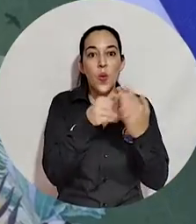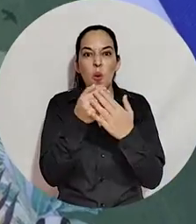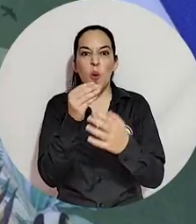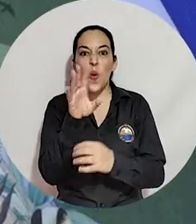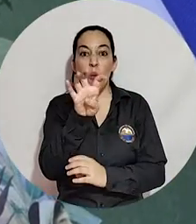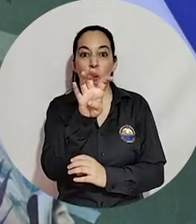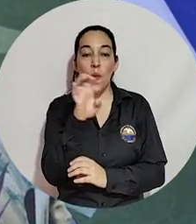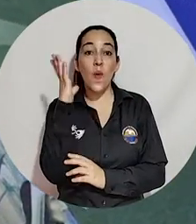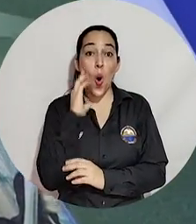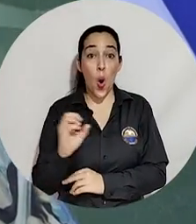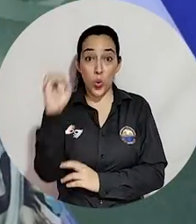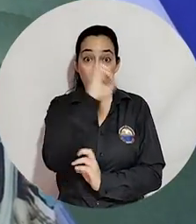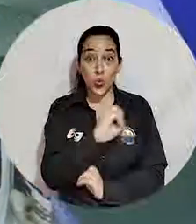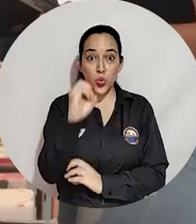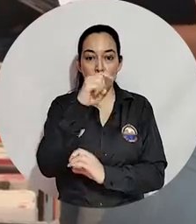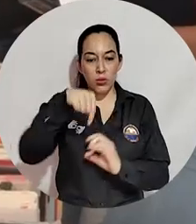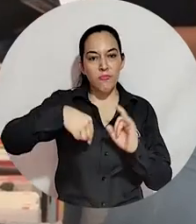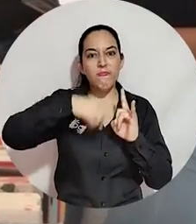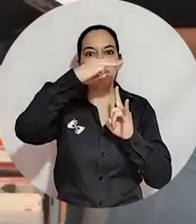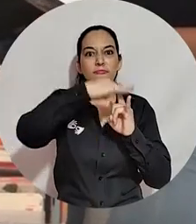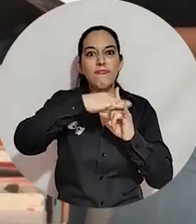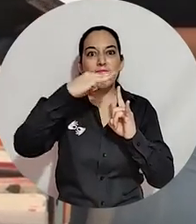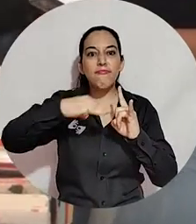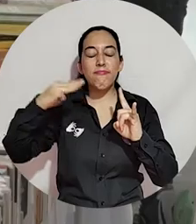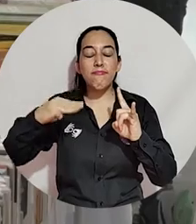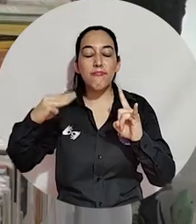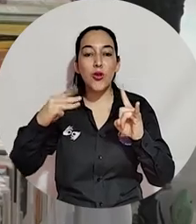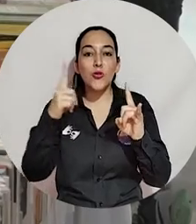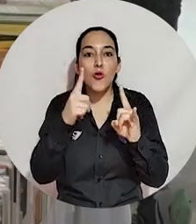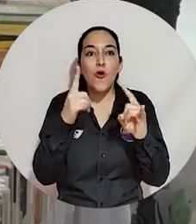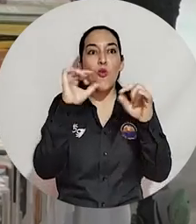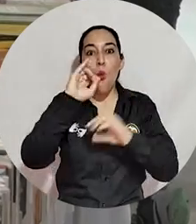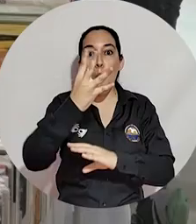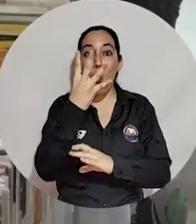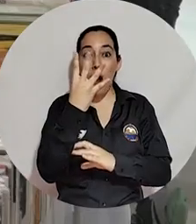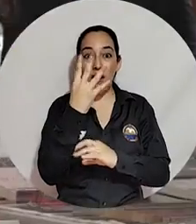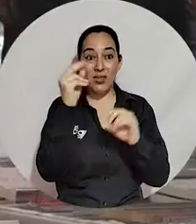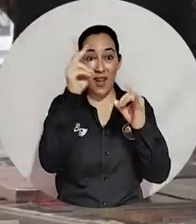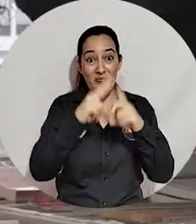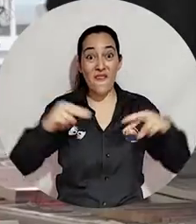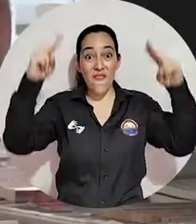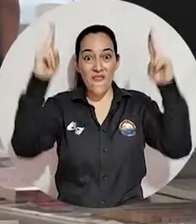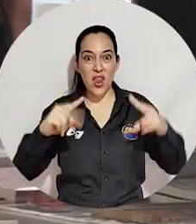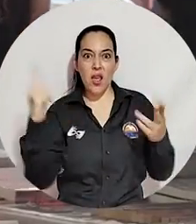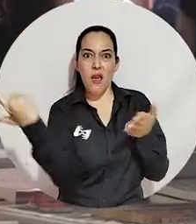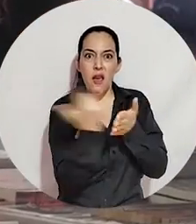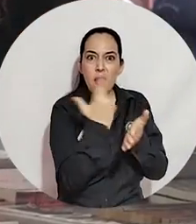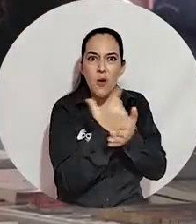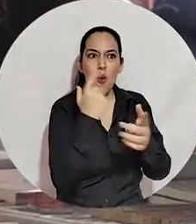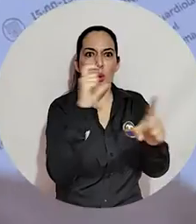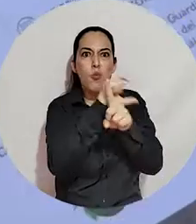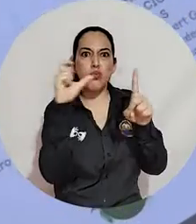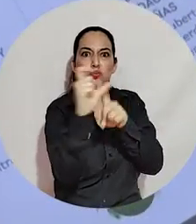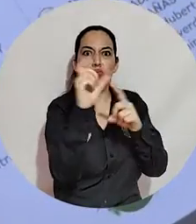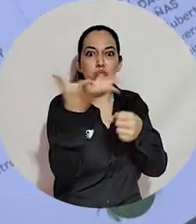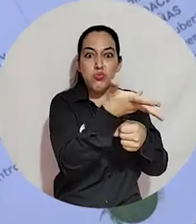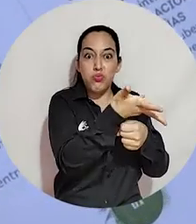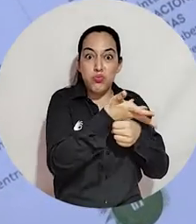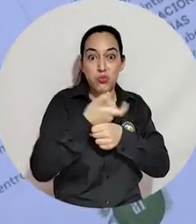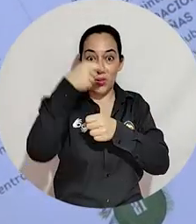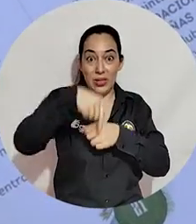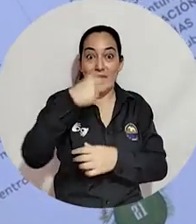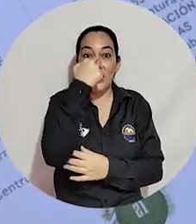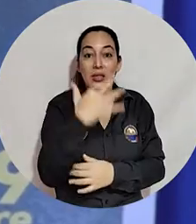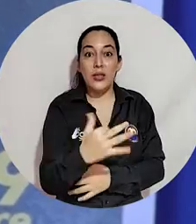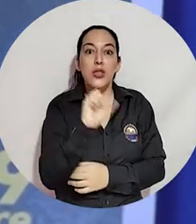Desde el 4 hasta el 9 de octubre, la Universidad del Magdalena vivirá la Cuarta Feria Internacional del Libro, las Artes y la Cultura de Santa